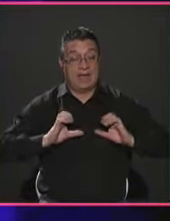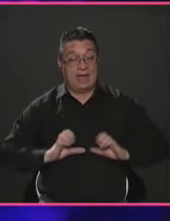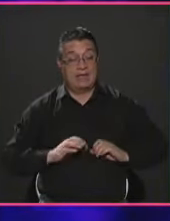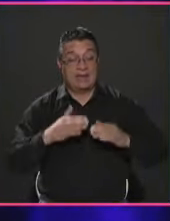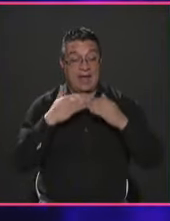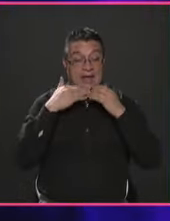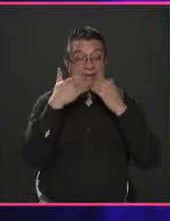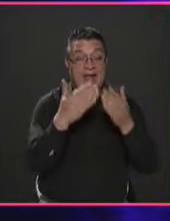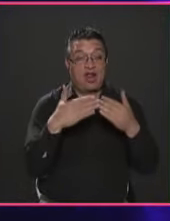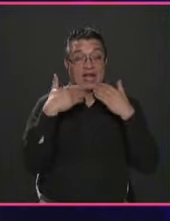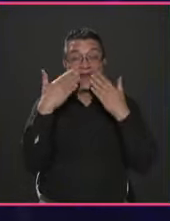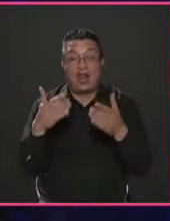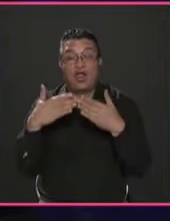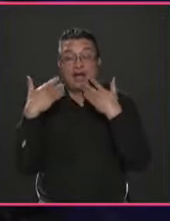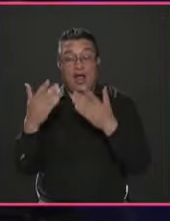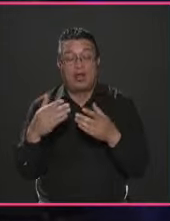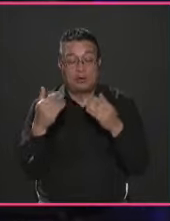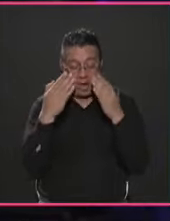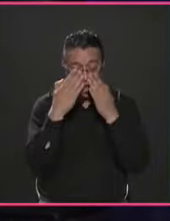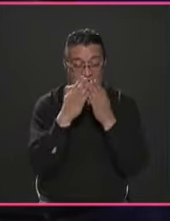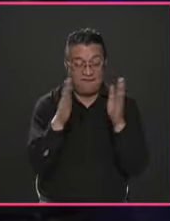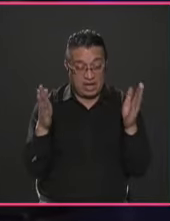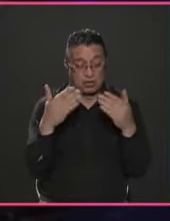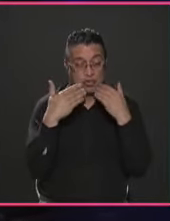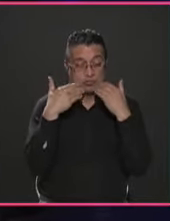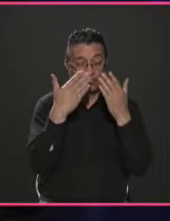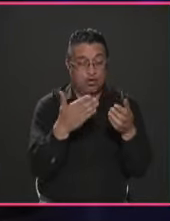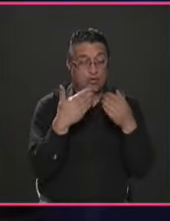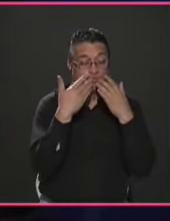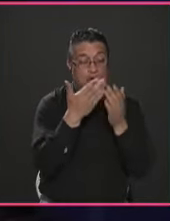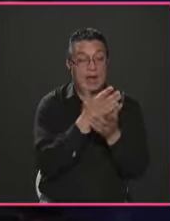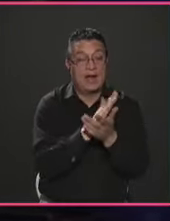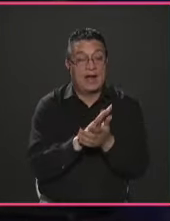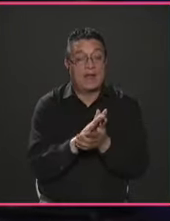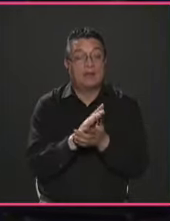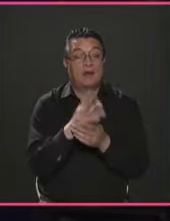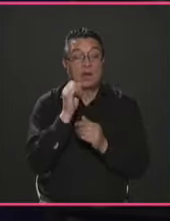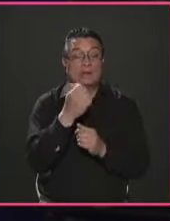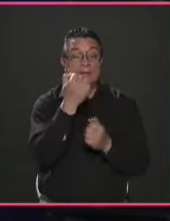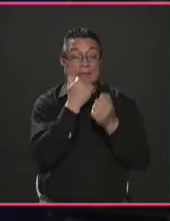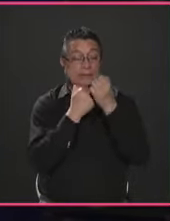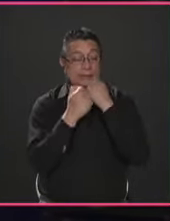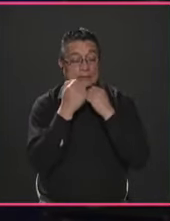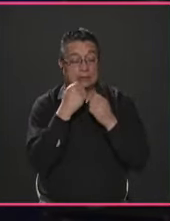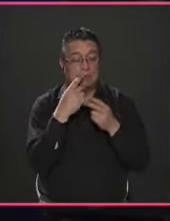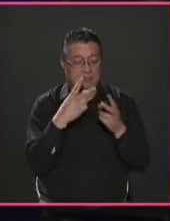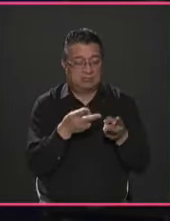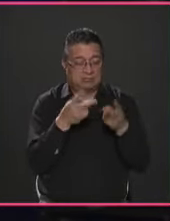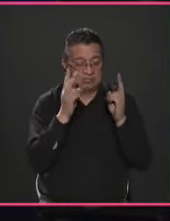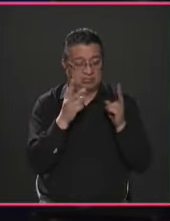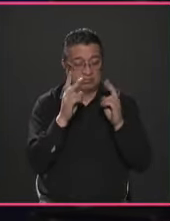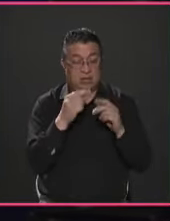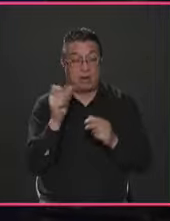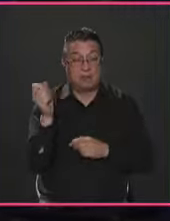los regalos de estar abierto a a dar las cosas gratis tolerancia ante la imperfección el principio de solidaridad que nos ayuda a ver nuestras